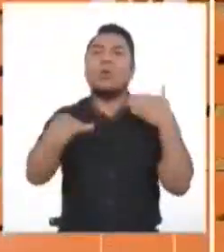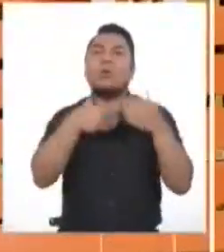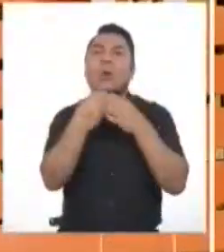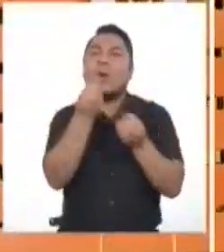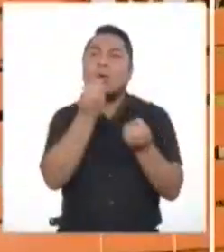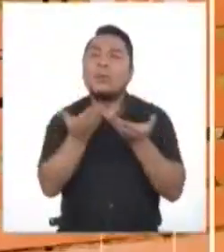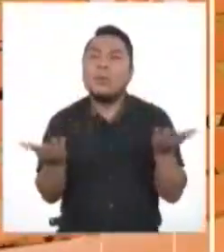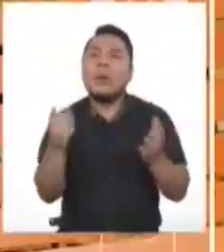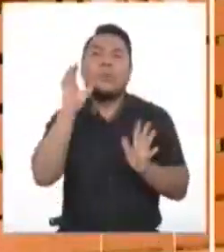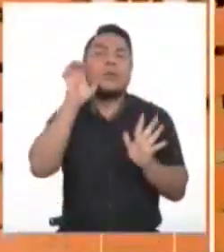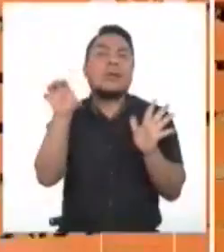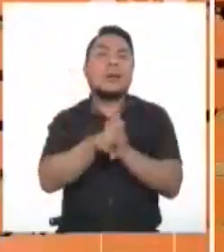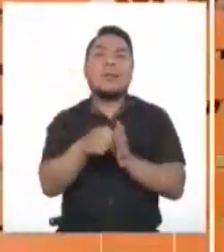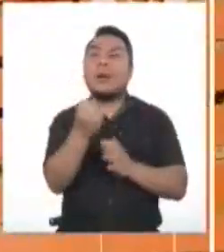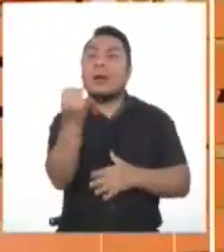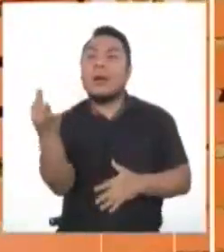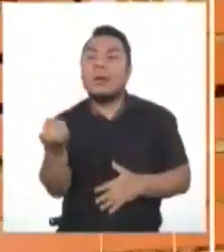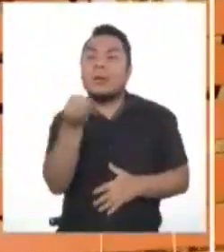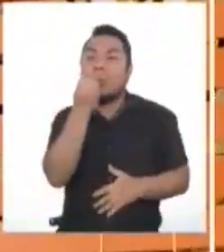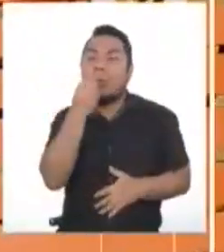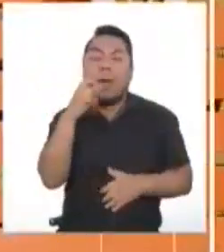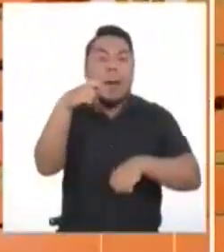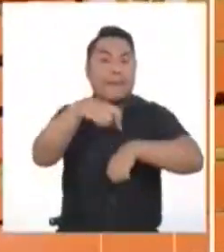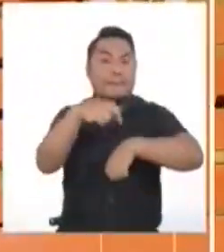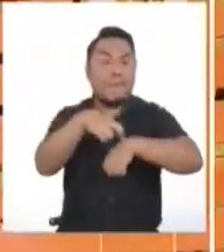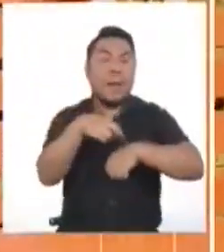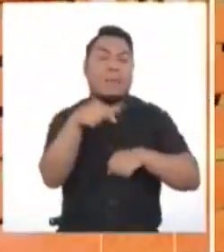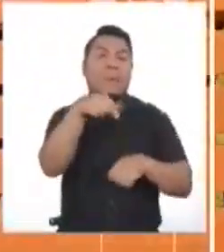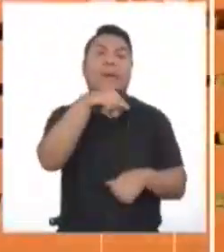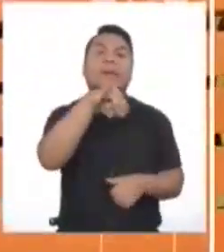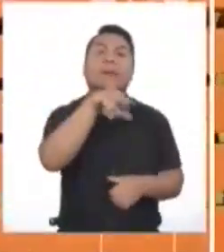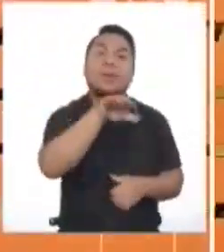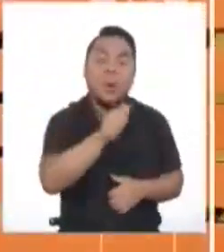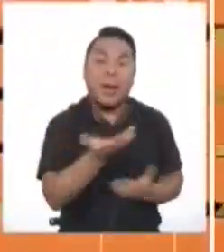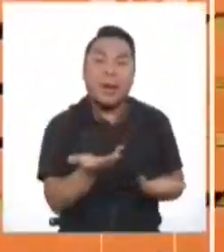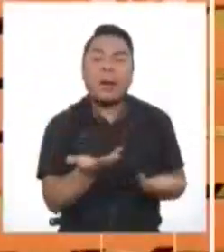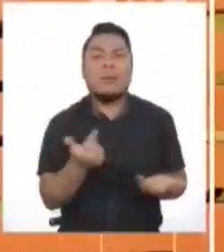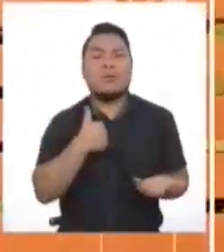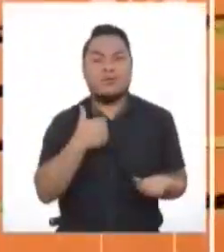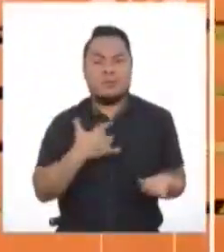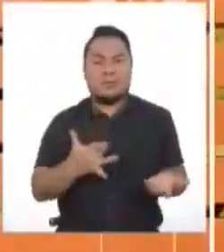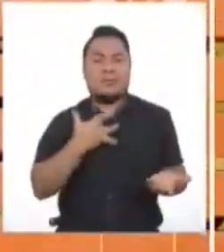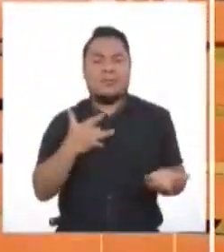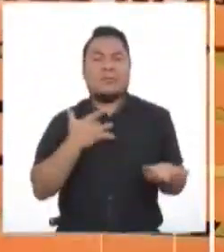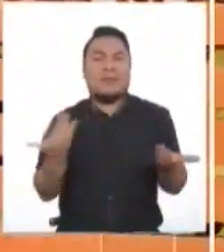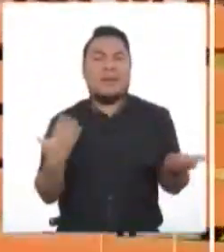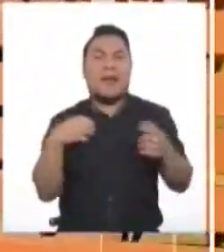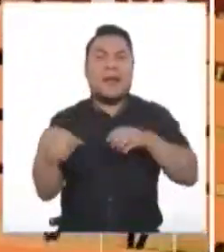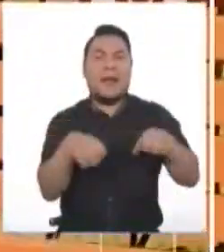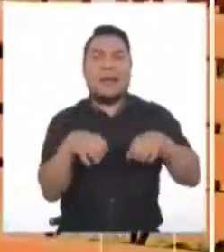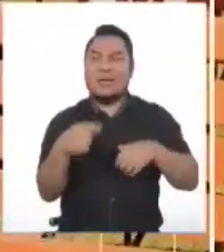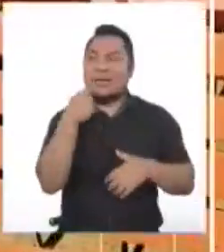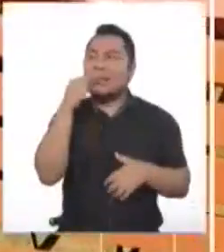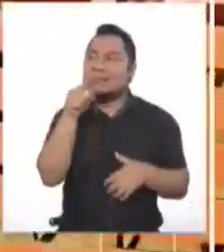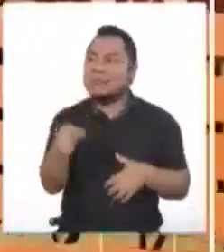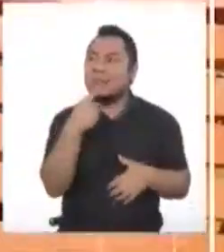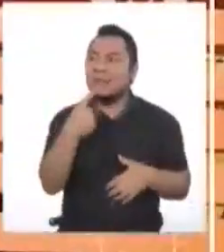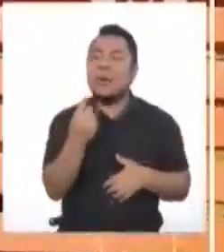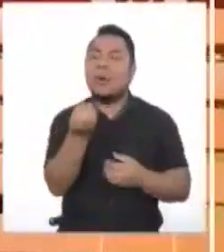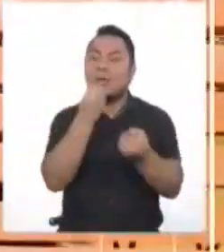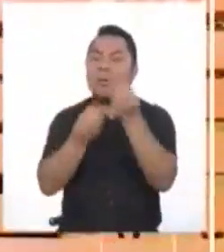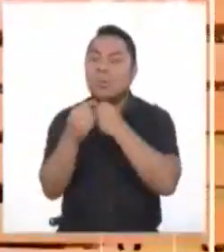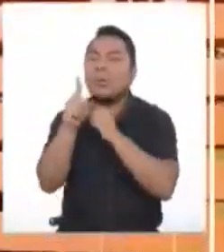alimentos. Por ejemplo, a otras les gusta la papa, la quinoa. Yo me sentí bien haciendo esta